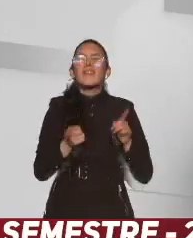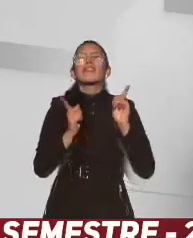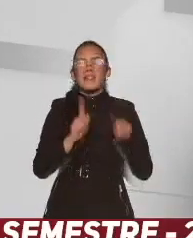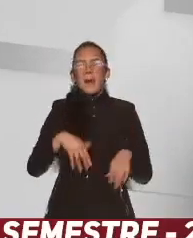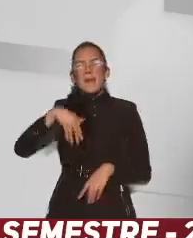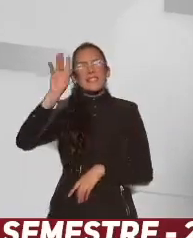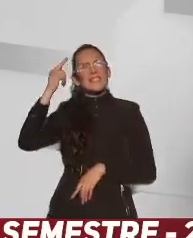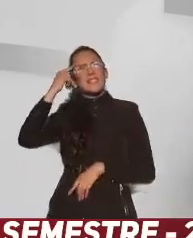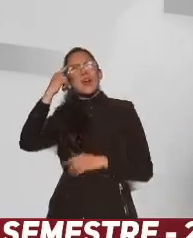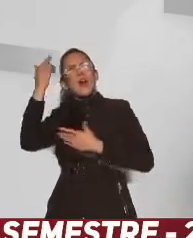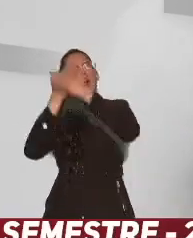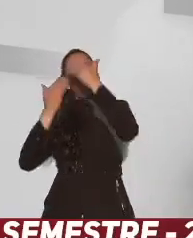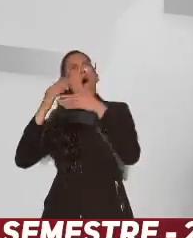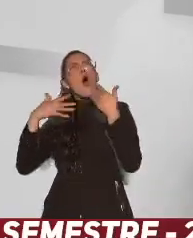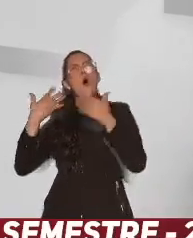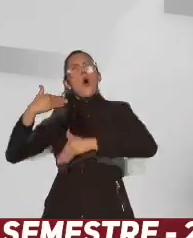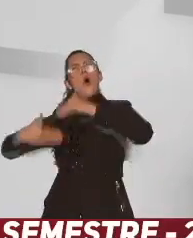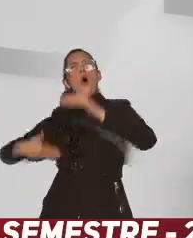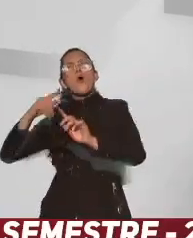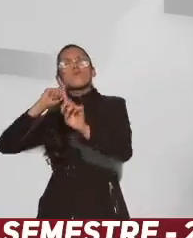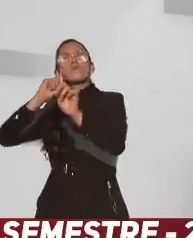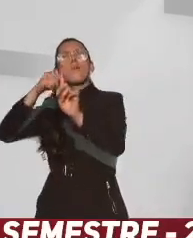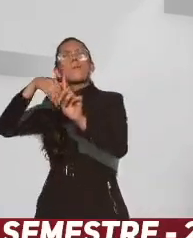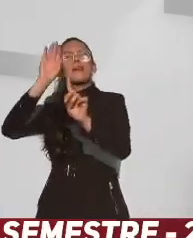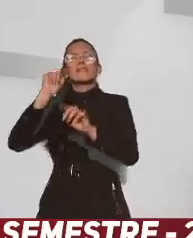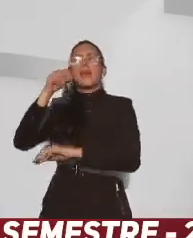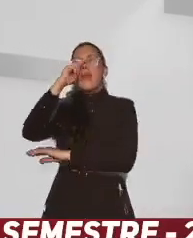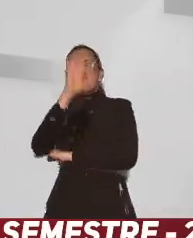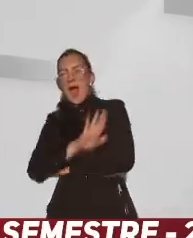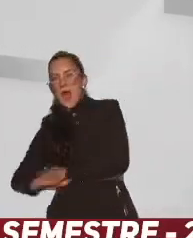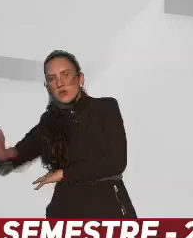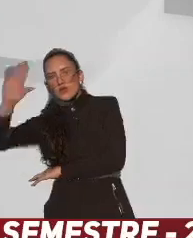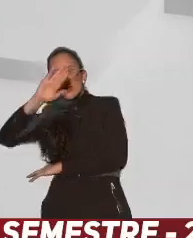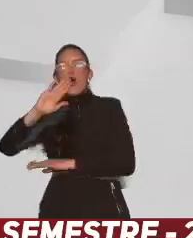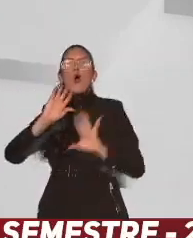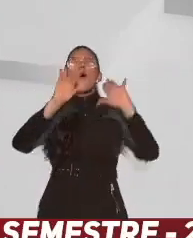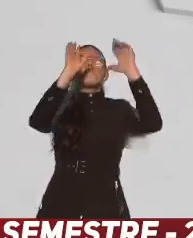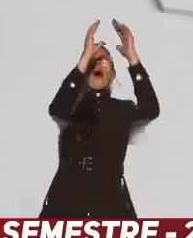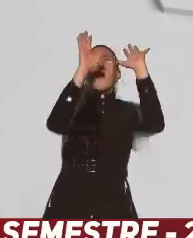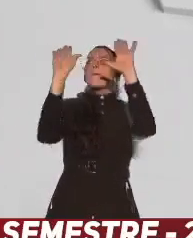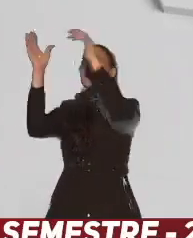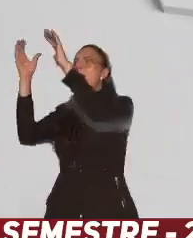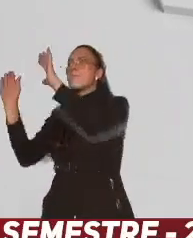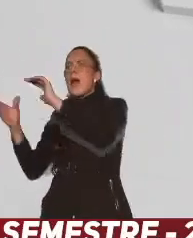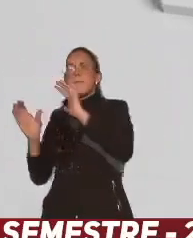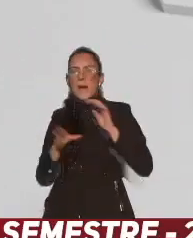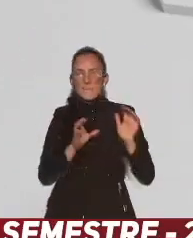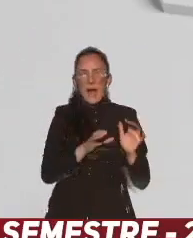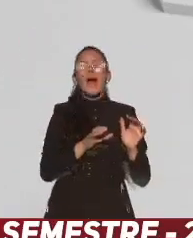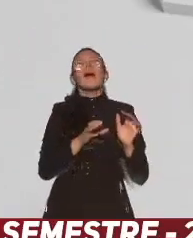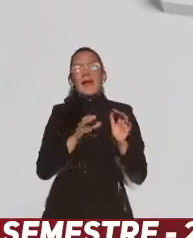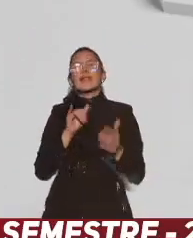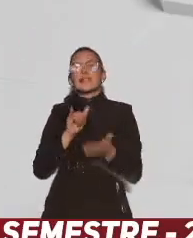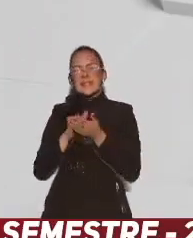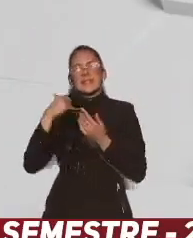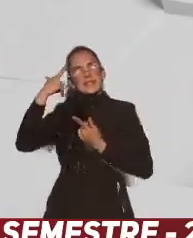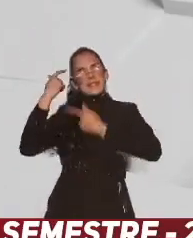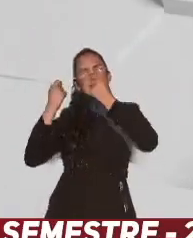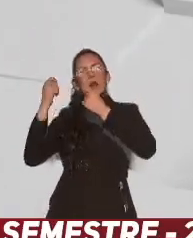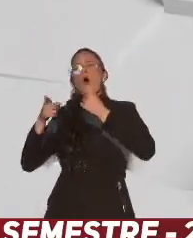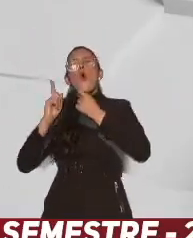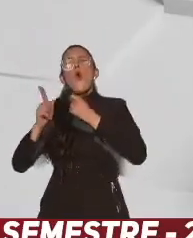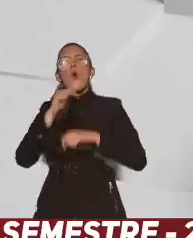estratégico en el ámbito nacional, sectorial e institucional, determinados a partir de la Constitución Política de